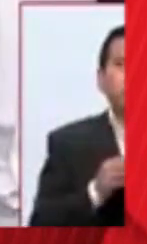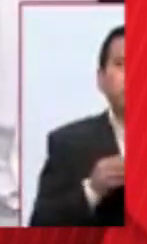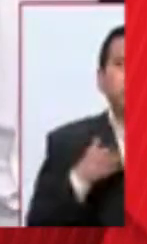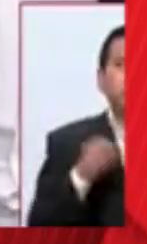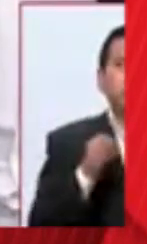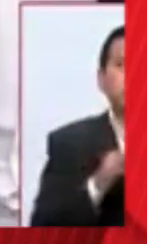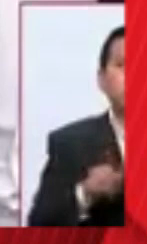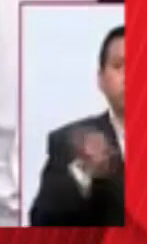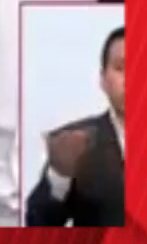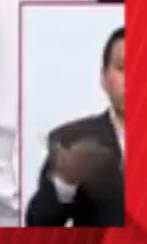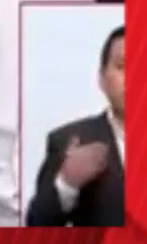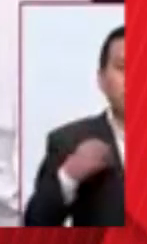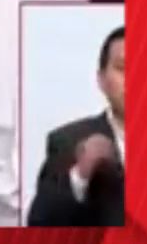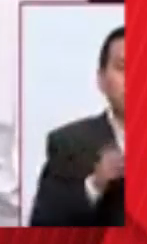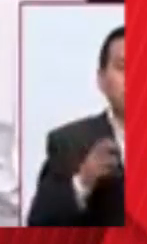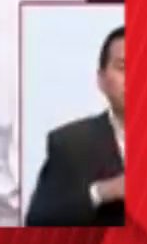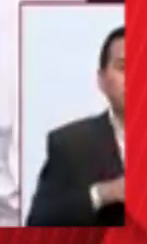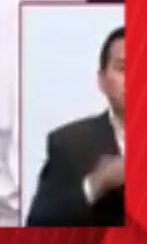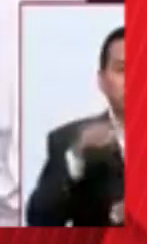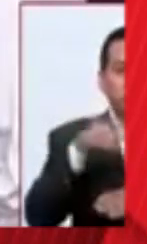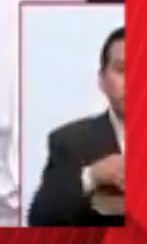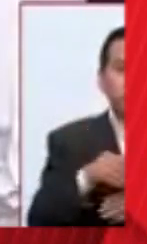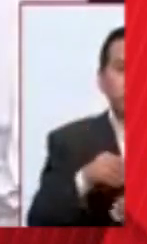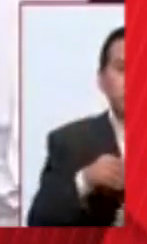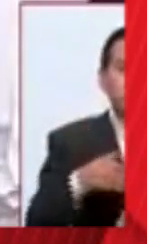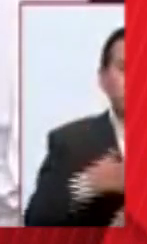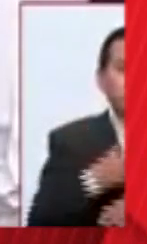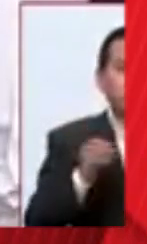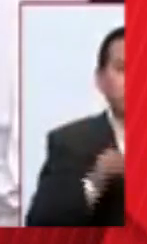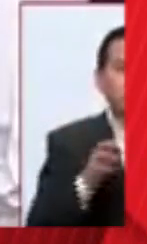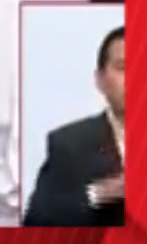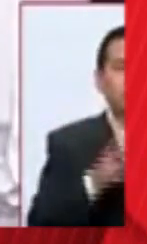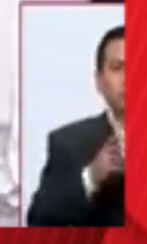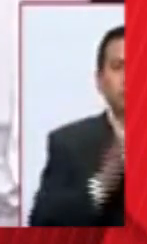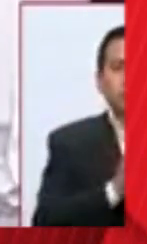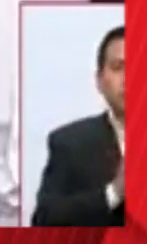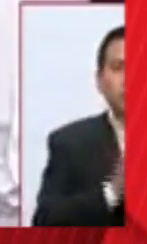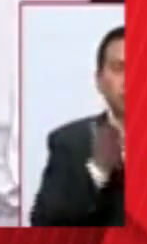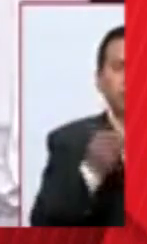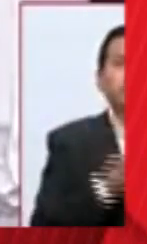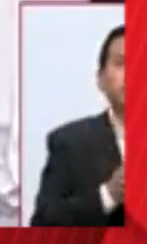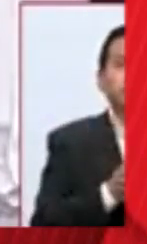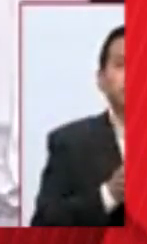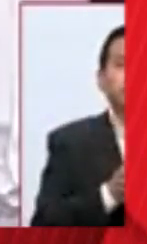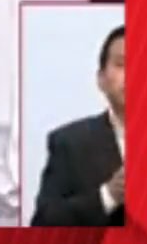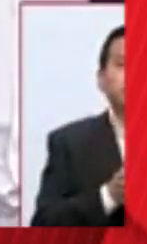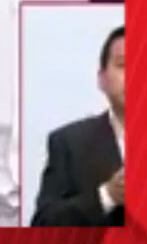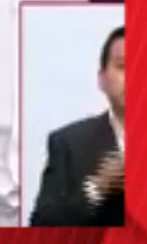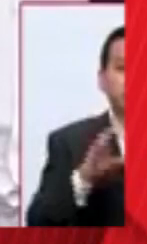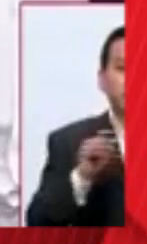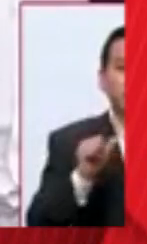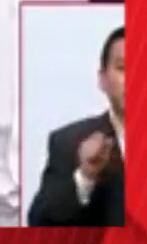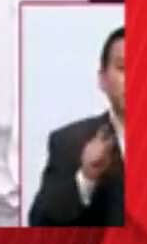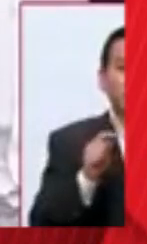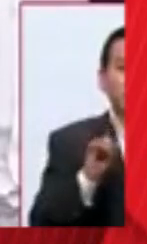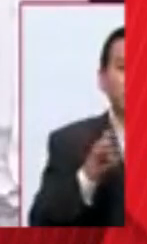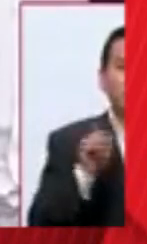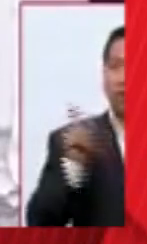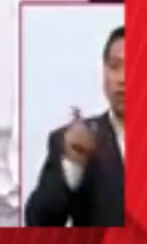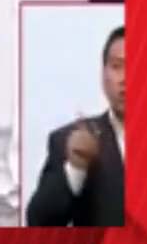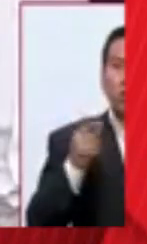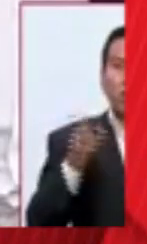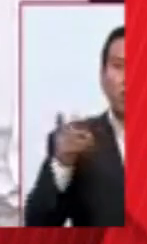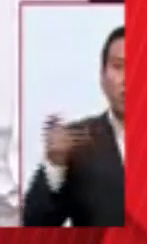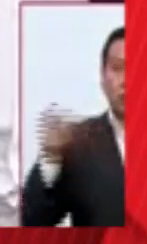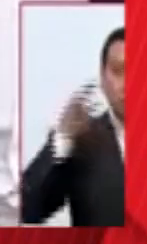Tenemos otros invitados y obviamente la noche nos devora. Por favor, Pedro Castillo, el profesor Pedro Castillo ha sido